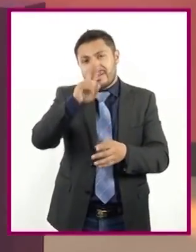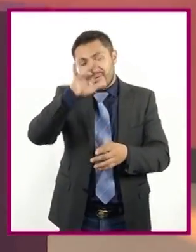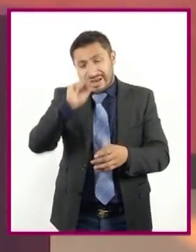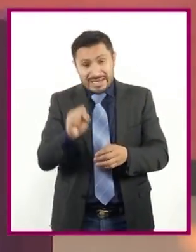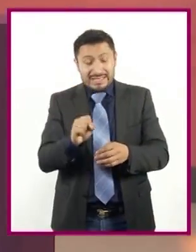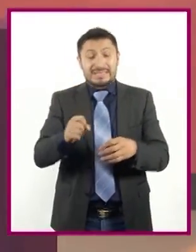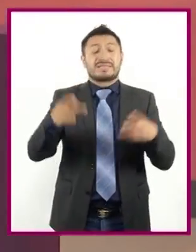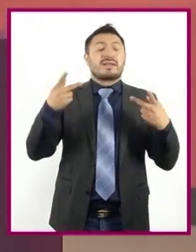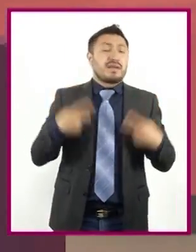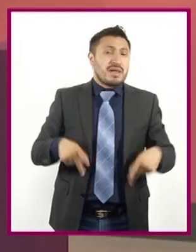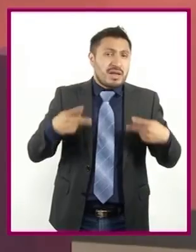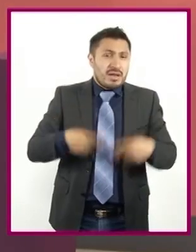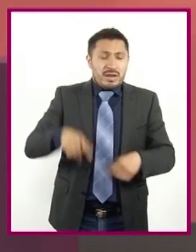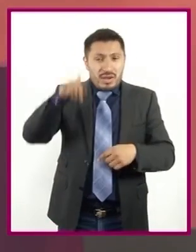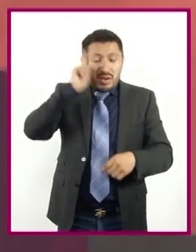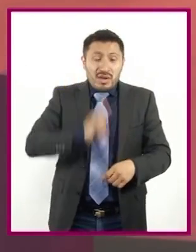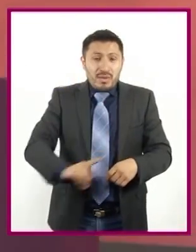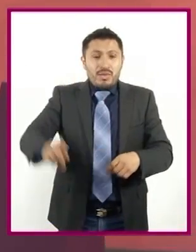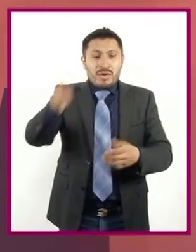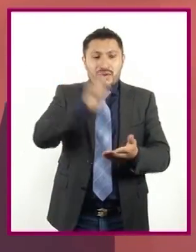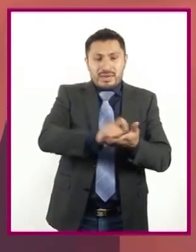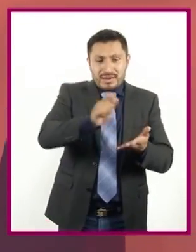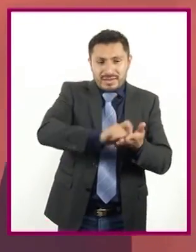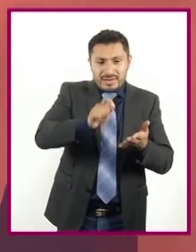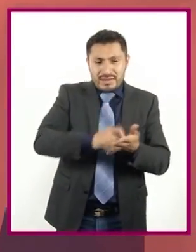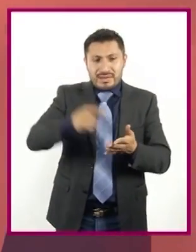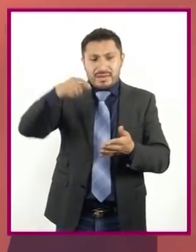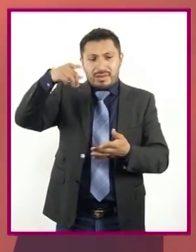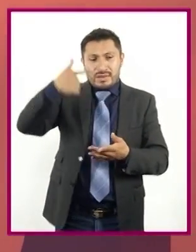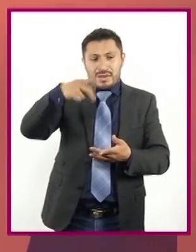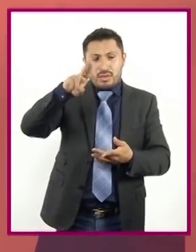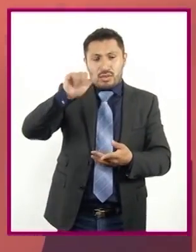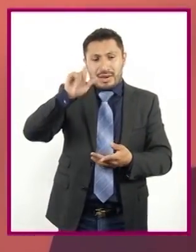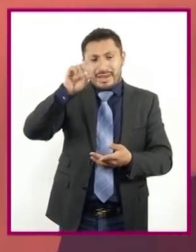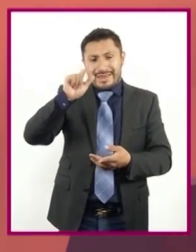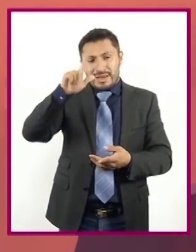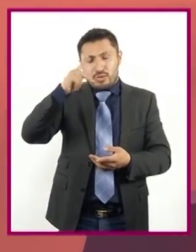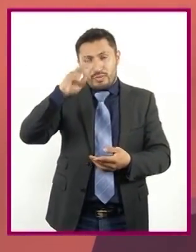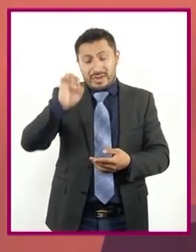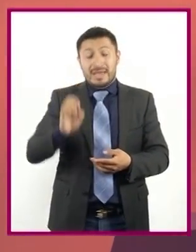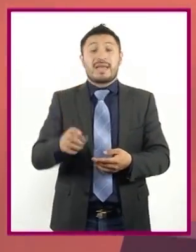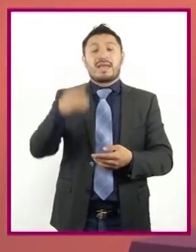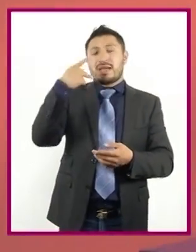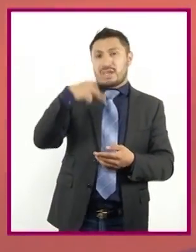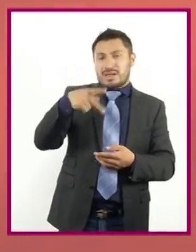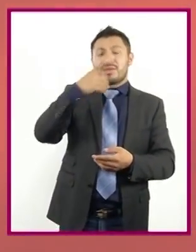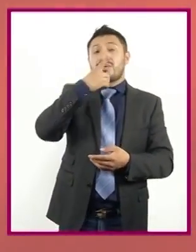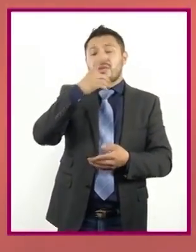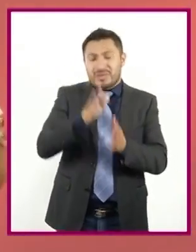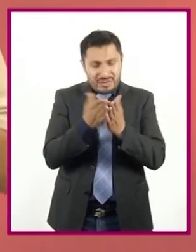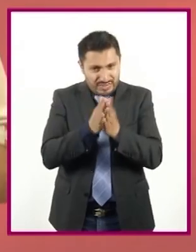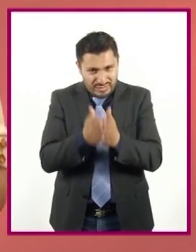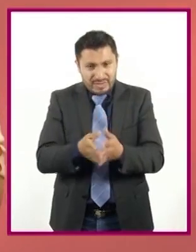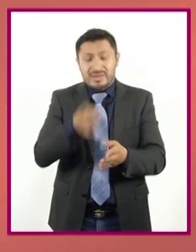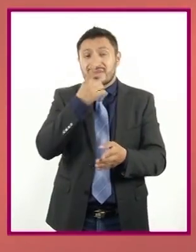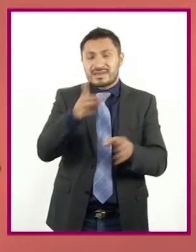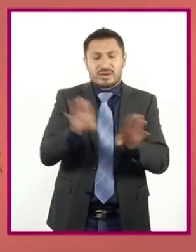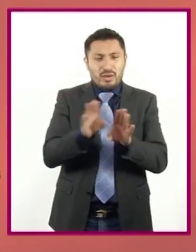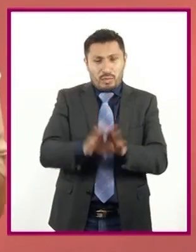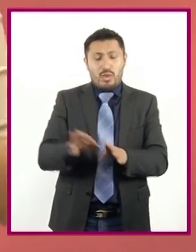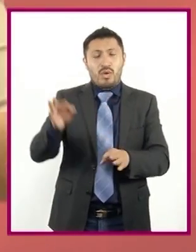de la autora mexicana Guadalupe Apendini, quien a través de su obra nos comparte que los refranes son pequeñas dosis de